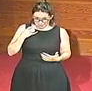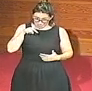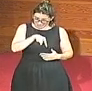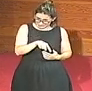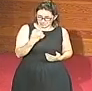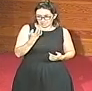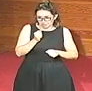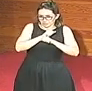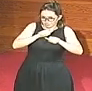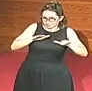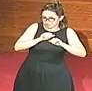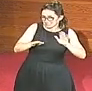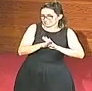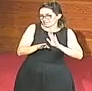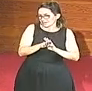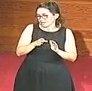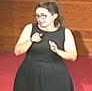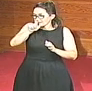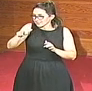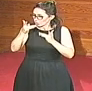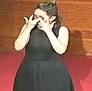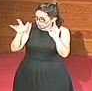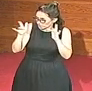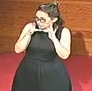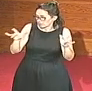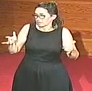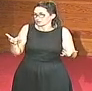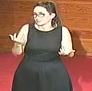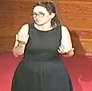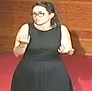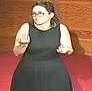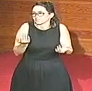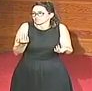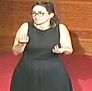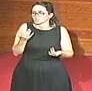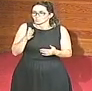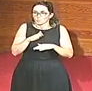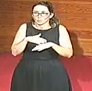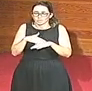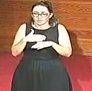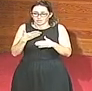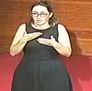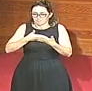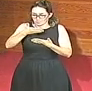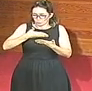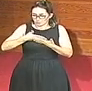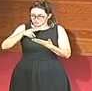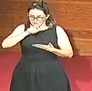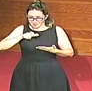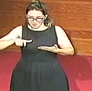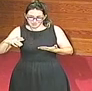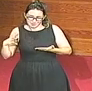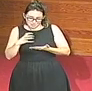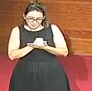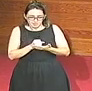gente. Y sobre todo esto, ¿por qué no hay dentro del mundo periodístico también una voluntad de generar